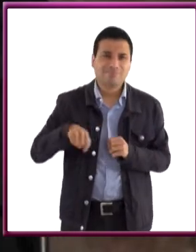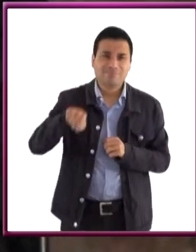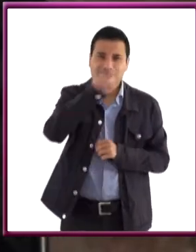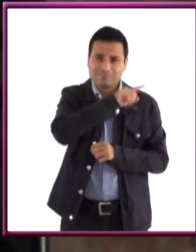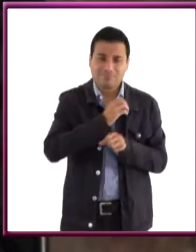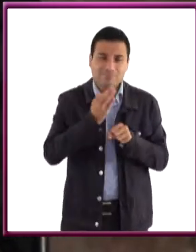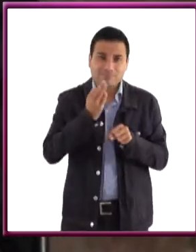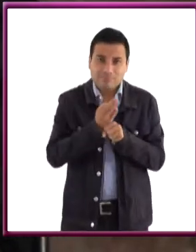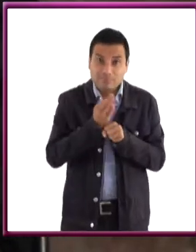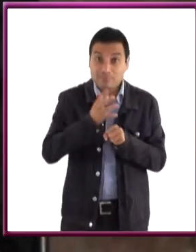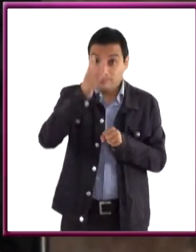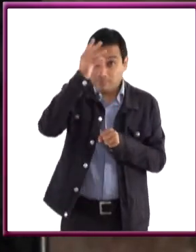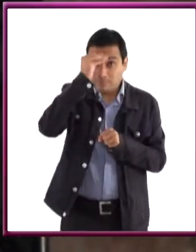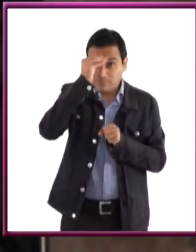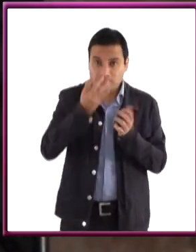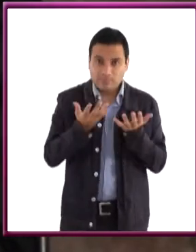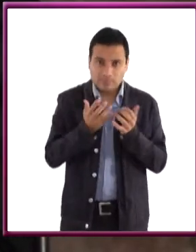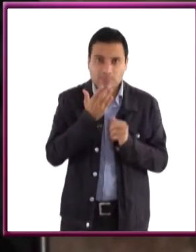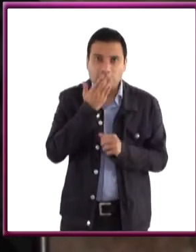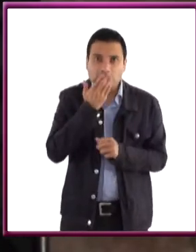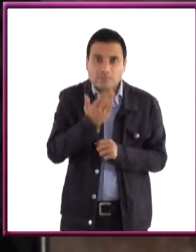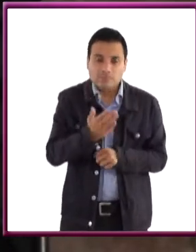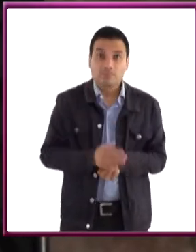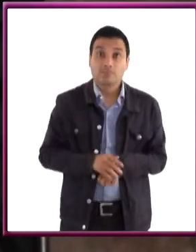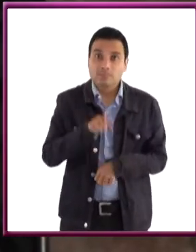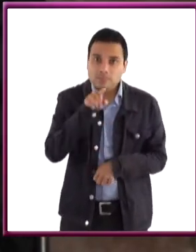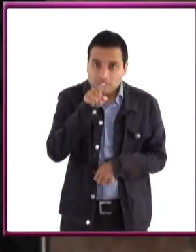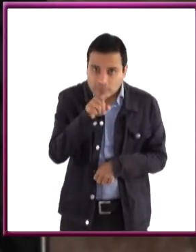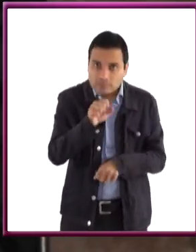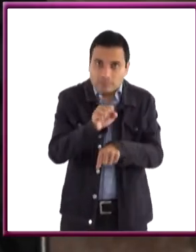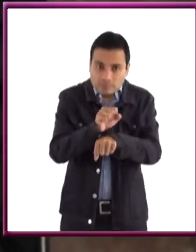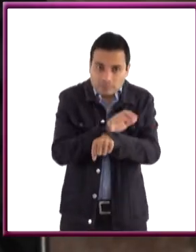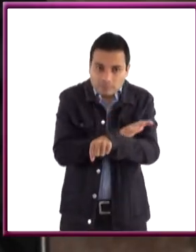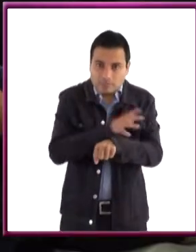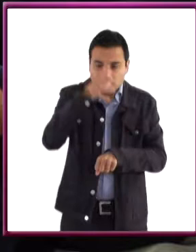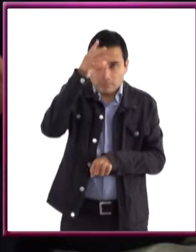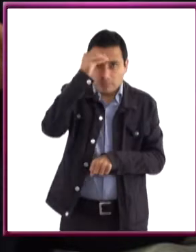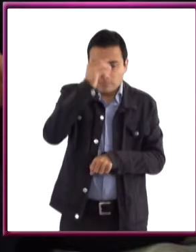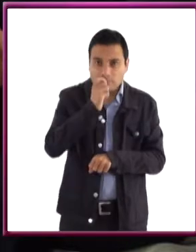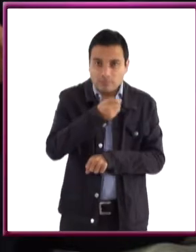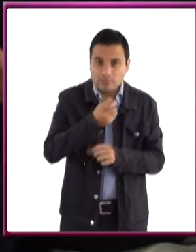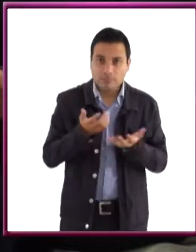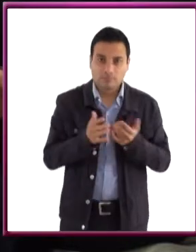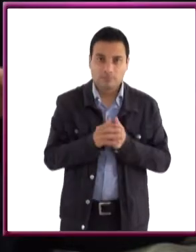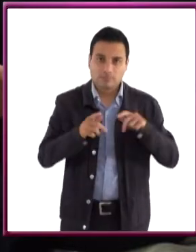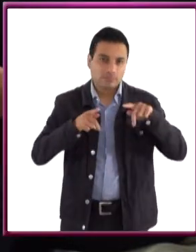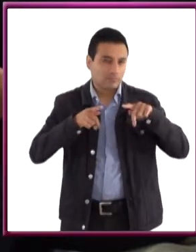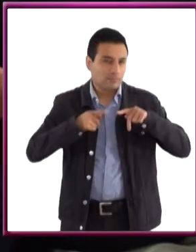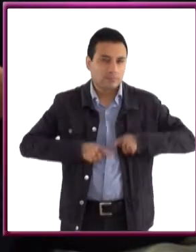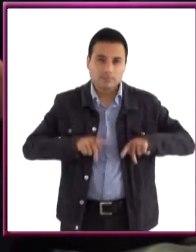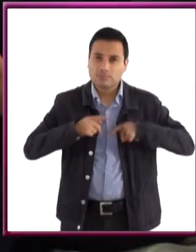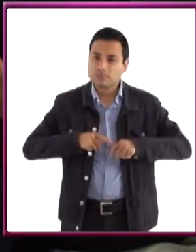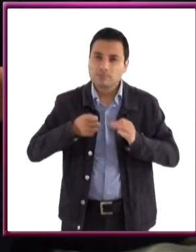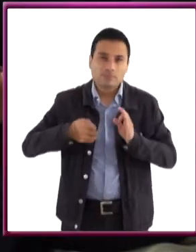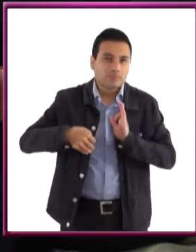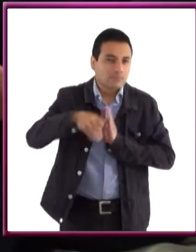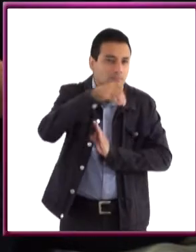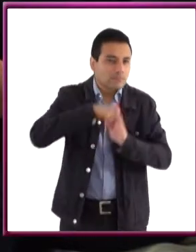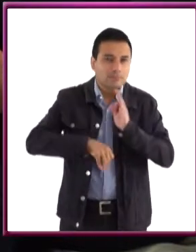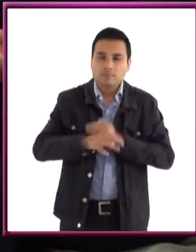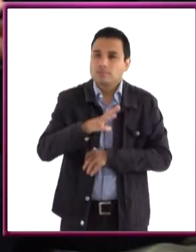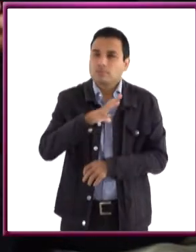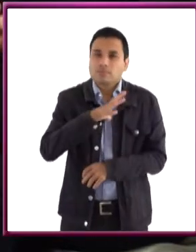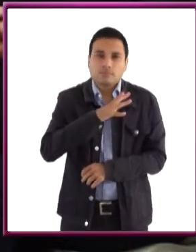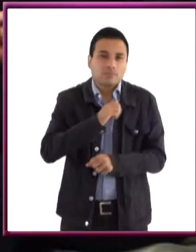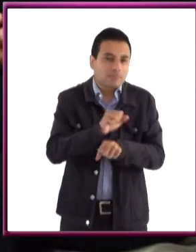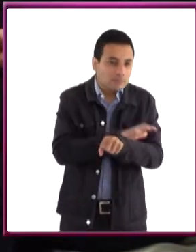en estos módulos tiene que ver precisamente con sus emociones. Y todos sentimos emociones, todos en algún